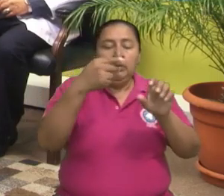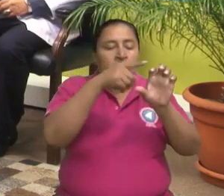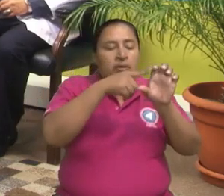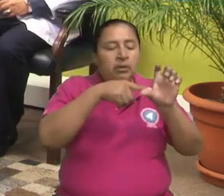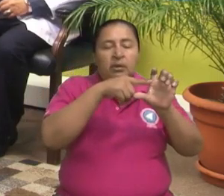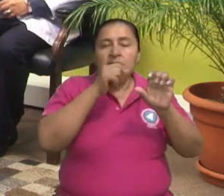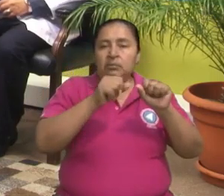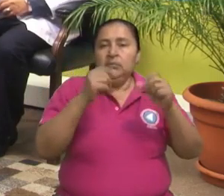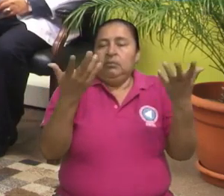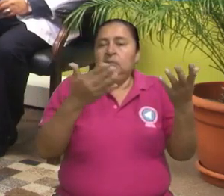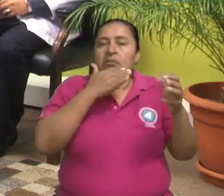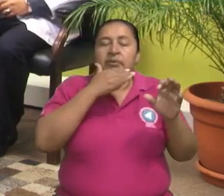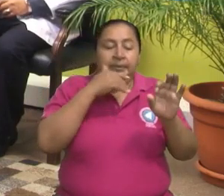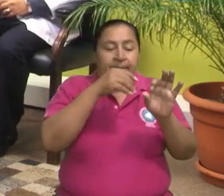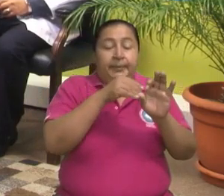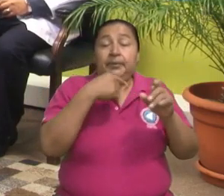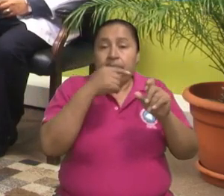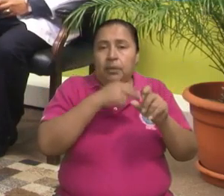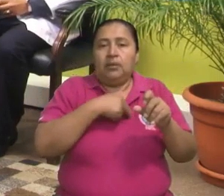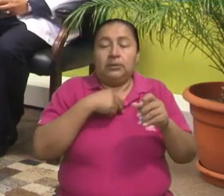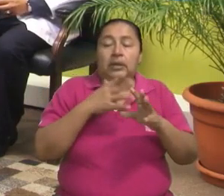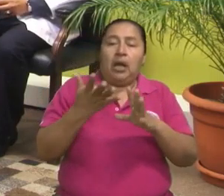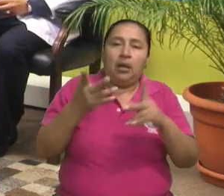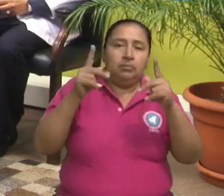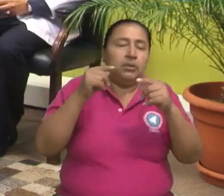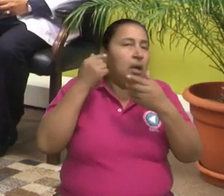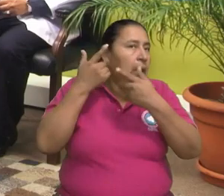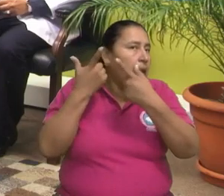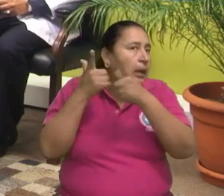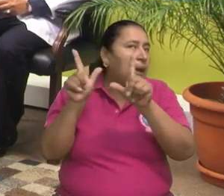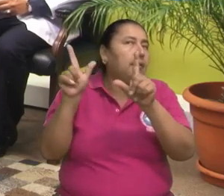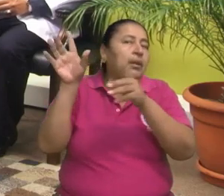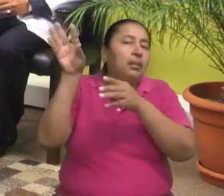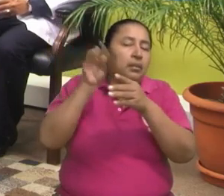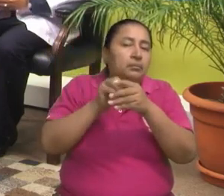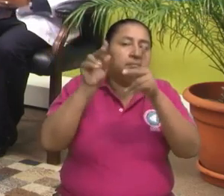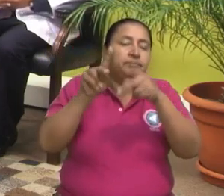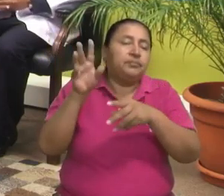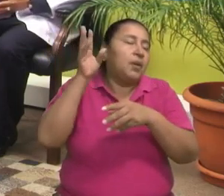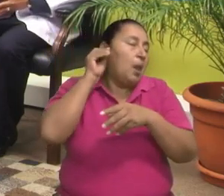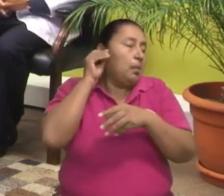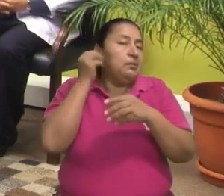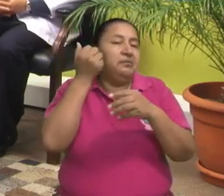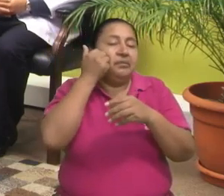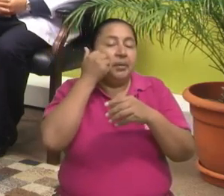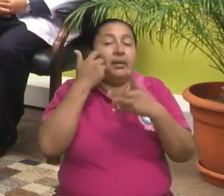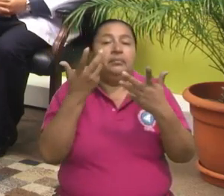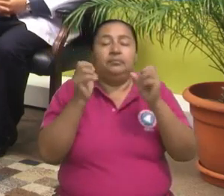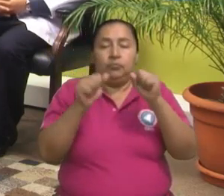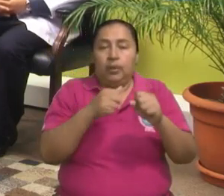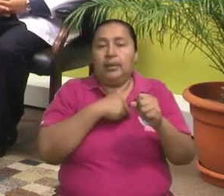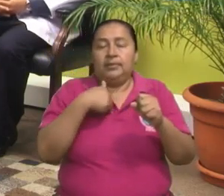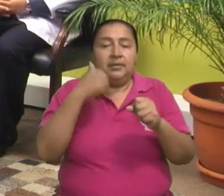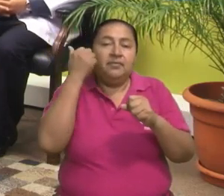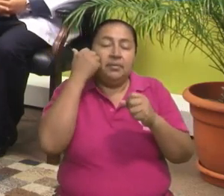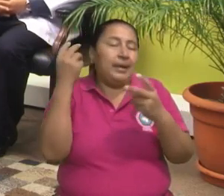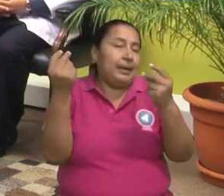esto va a ser un factor predisponente para que éste se contamine el conducto de